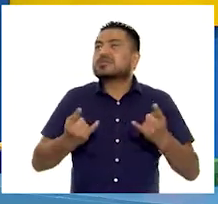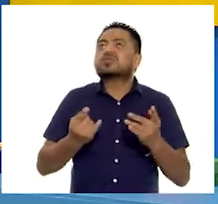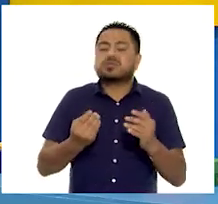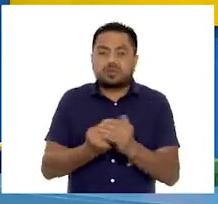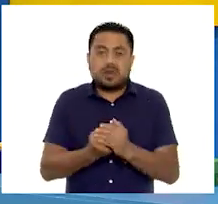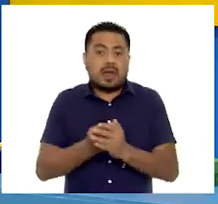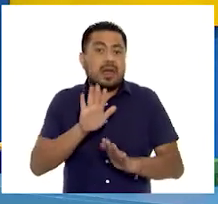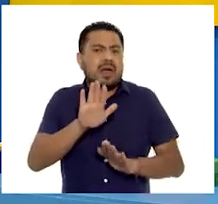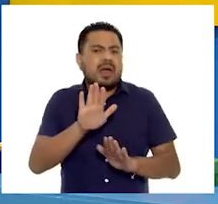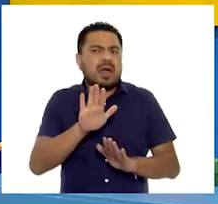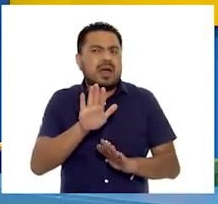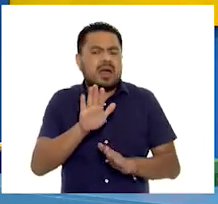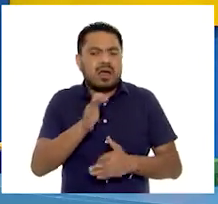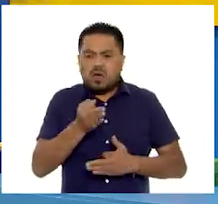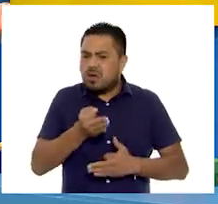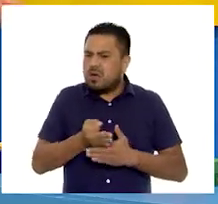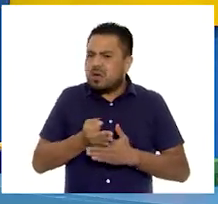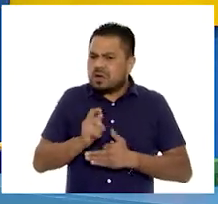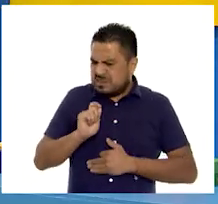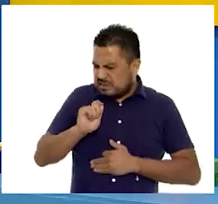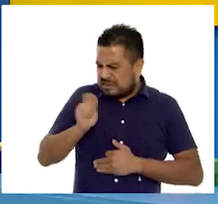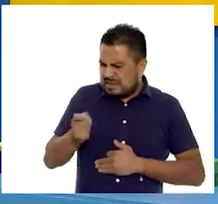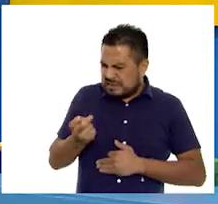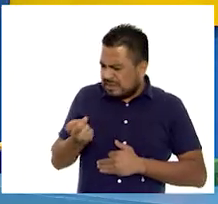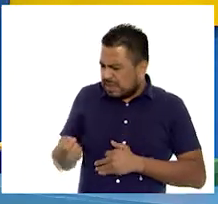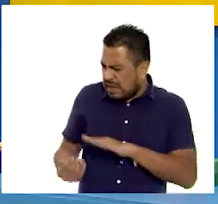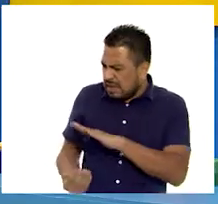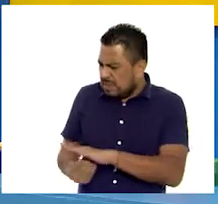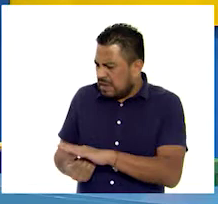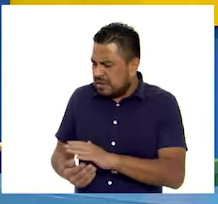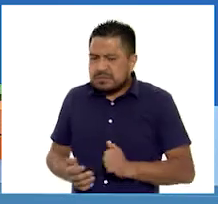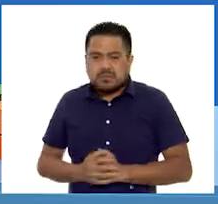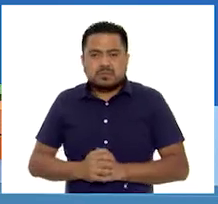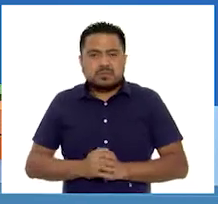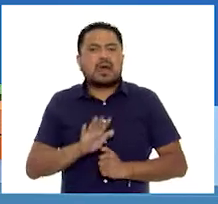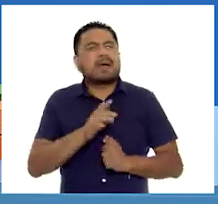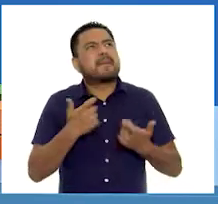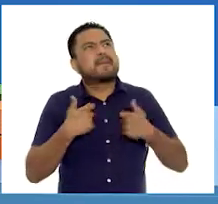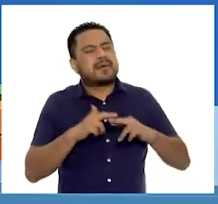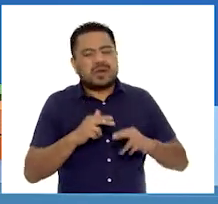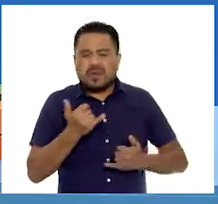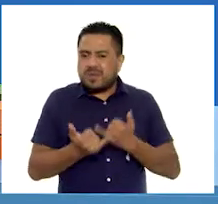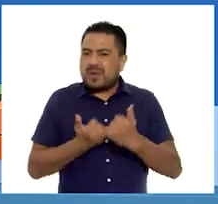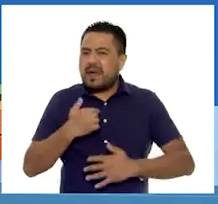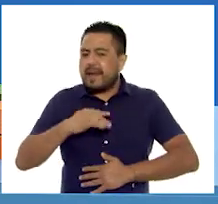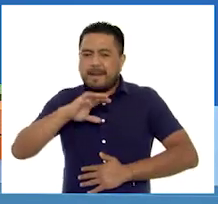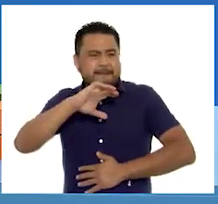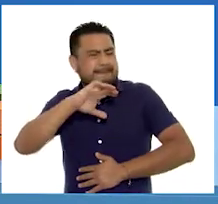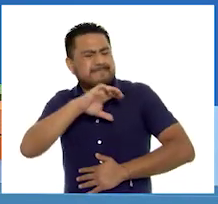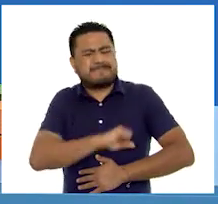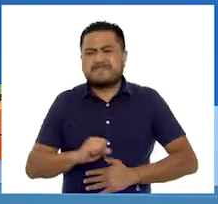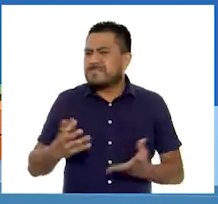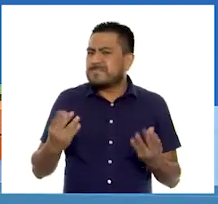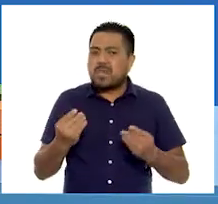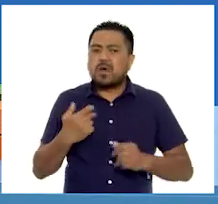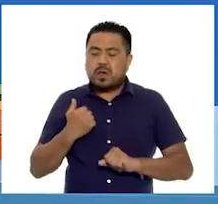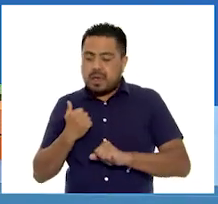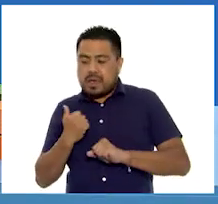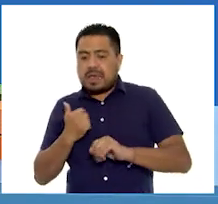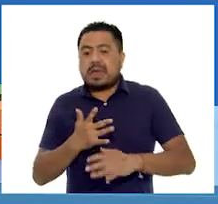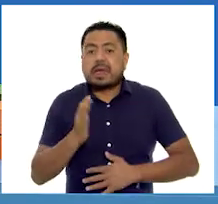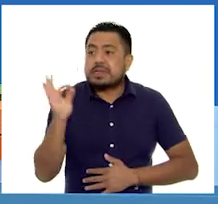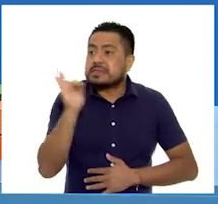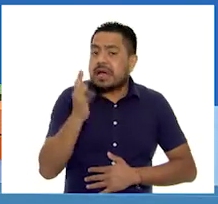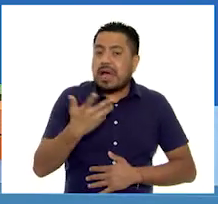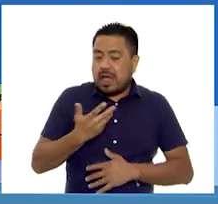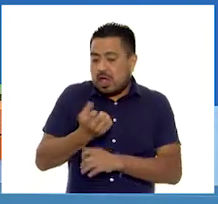antes, Jenny, ¿qué es esto que está aquí en la mesa? Ay, maestra, es uno de mis juegos favoritos. Lo traje por si teníamos